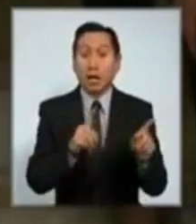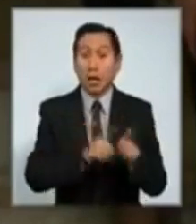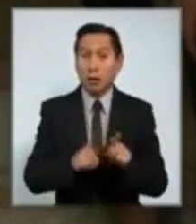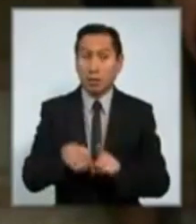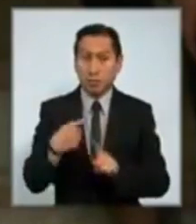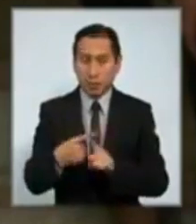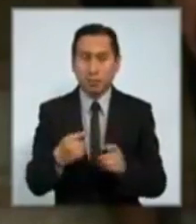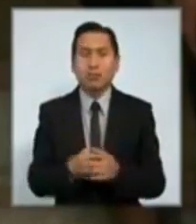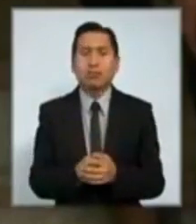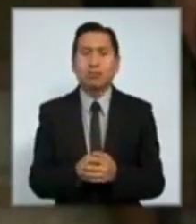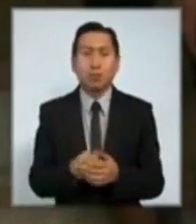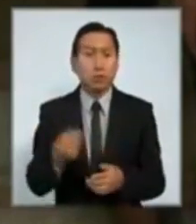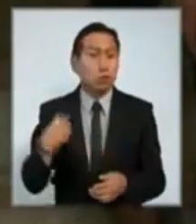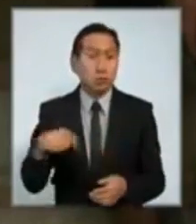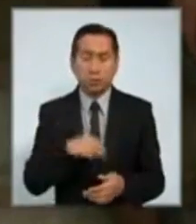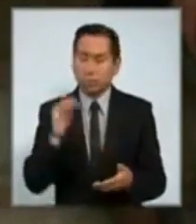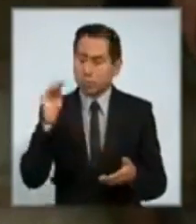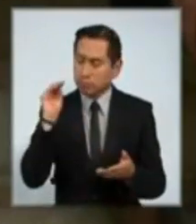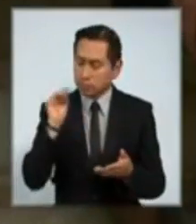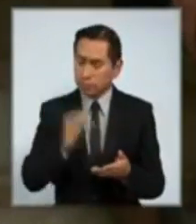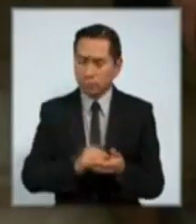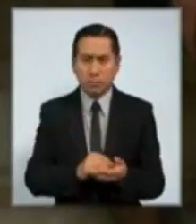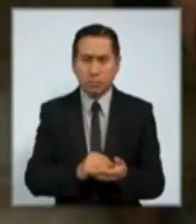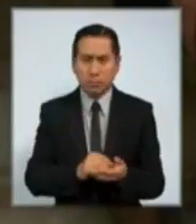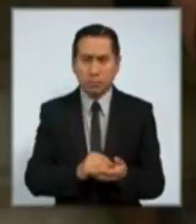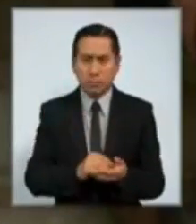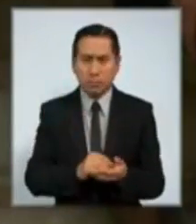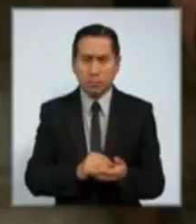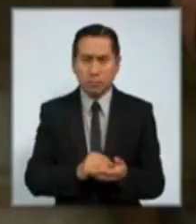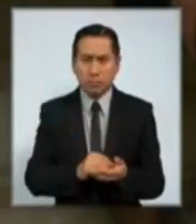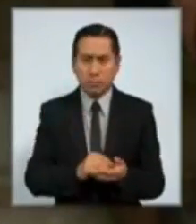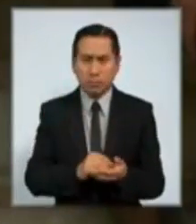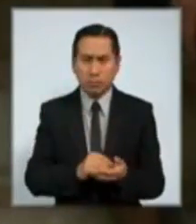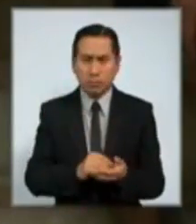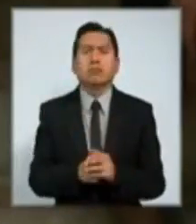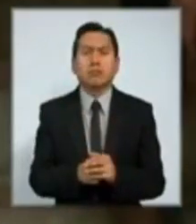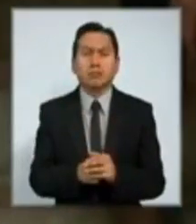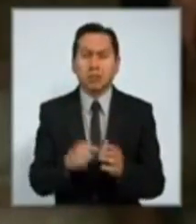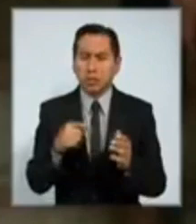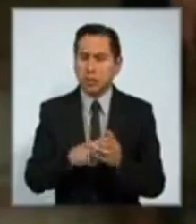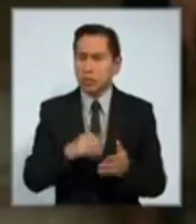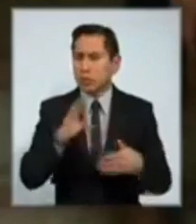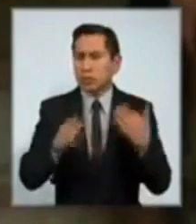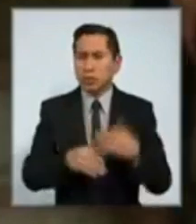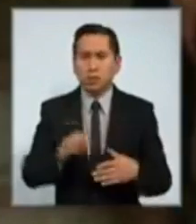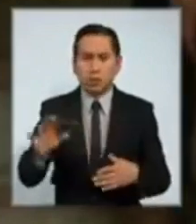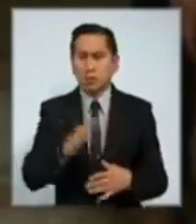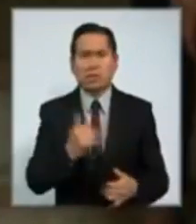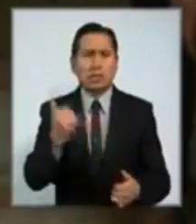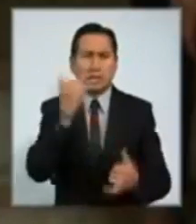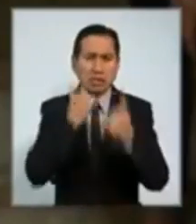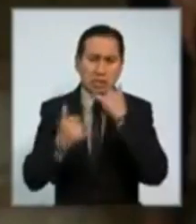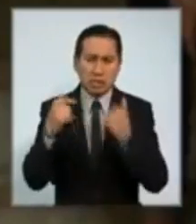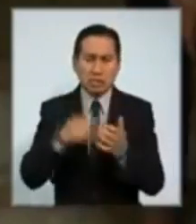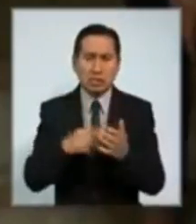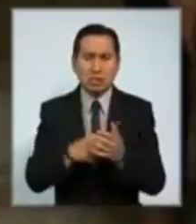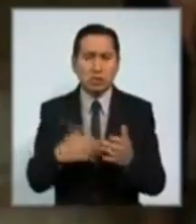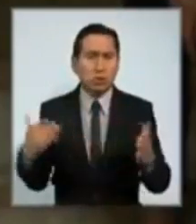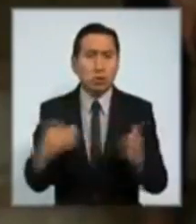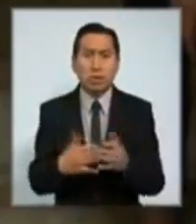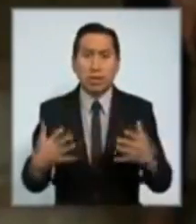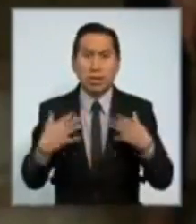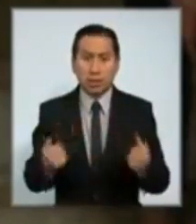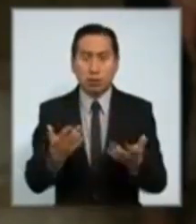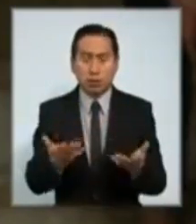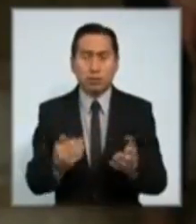Asimismo, aplicaremos todo el peso de la ley frente a aquellos que cometan delitos contra la salud